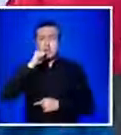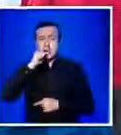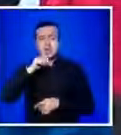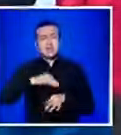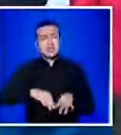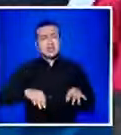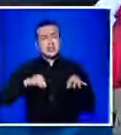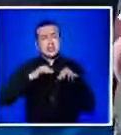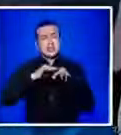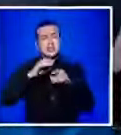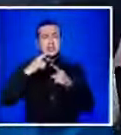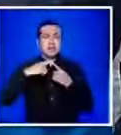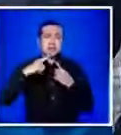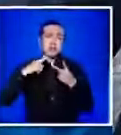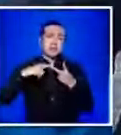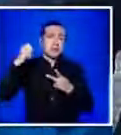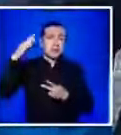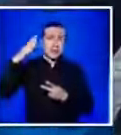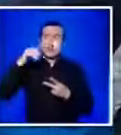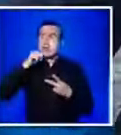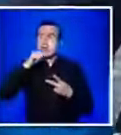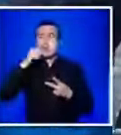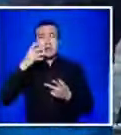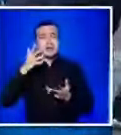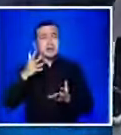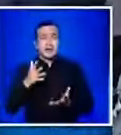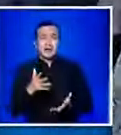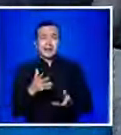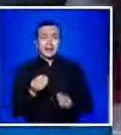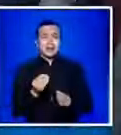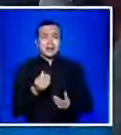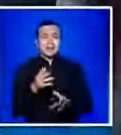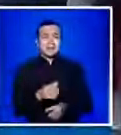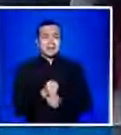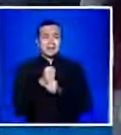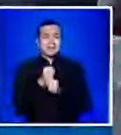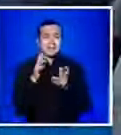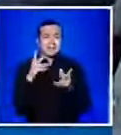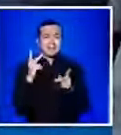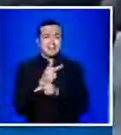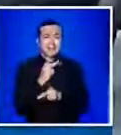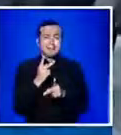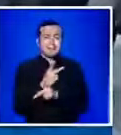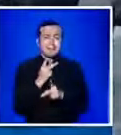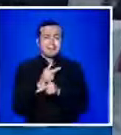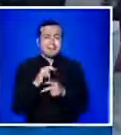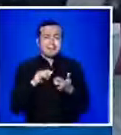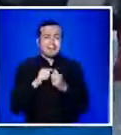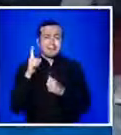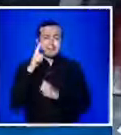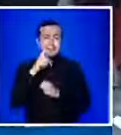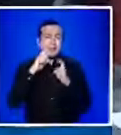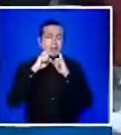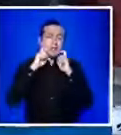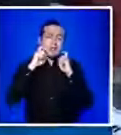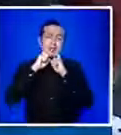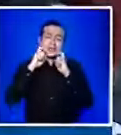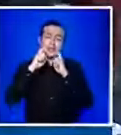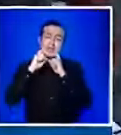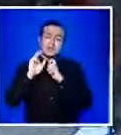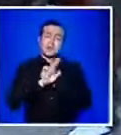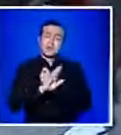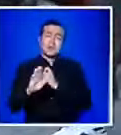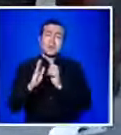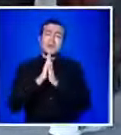vital, a la luz. También no tienen agua, no tienen luz y ni siquiera seguridad, también lo dicen los vecinos. Ahí están las voces de desesperación. Agua,